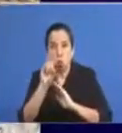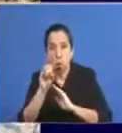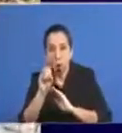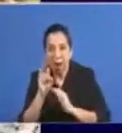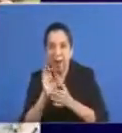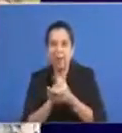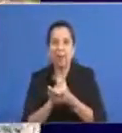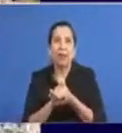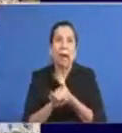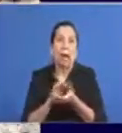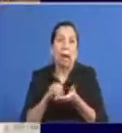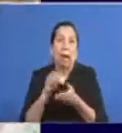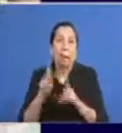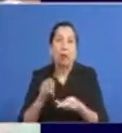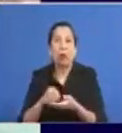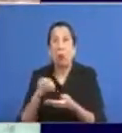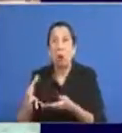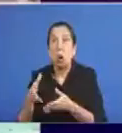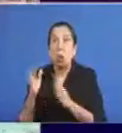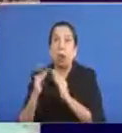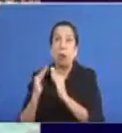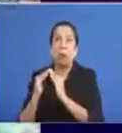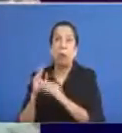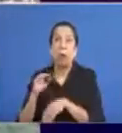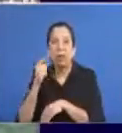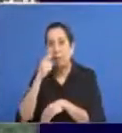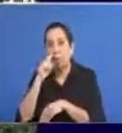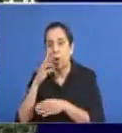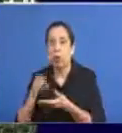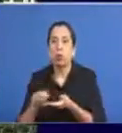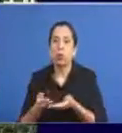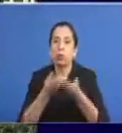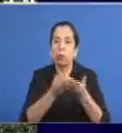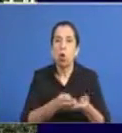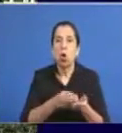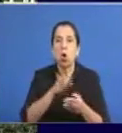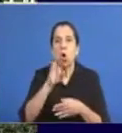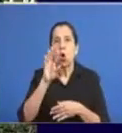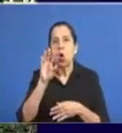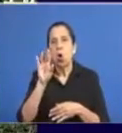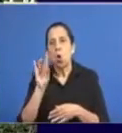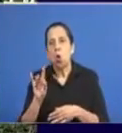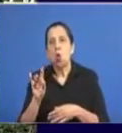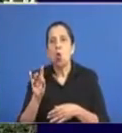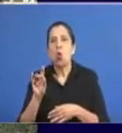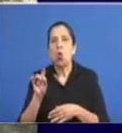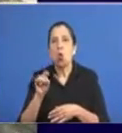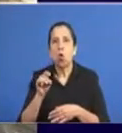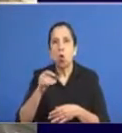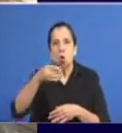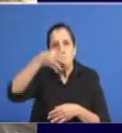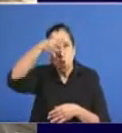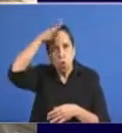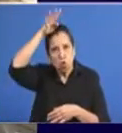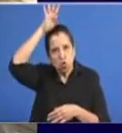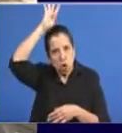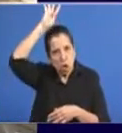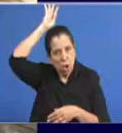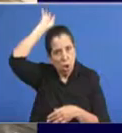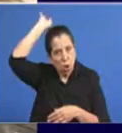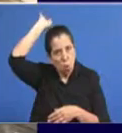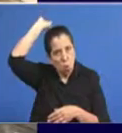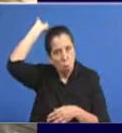como mascota y nos las dona. Tenemos alrededor de unas 8 iguanas. Se crían, por ejemplo, algunos animales, por ejemplo, para venta,